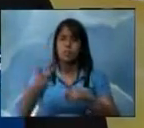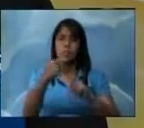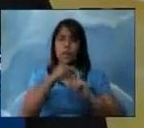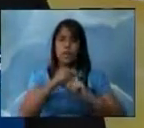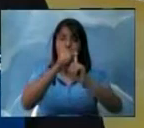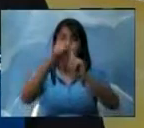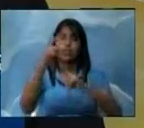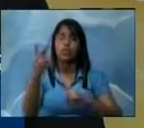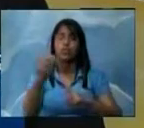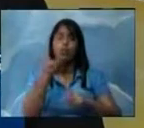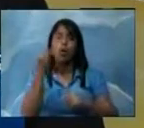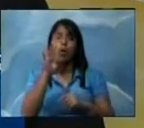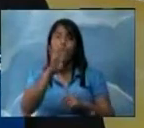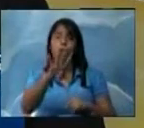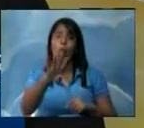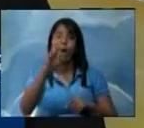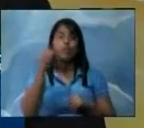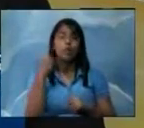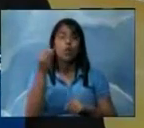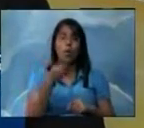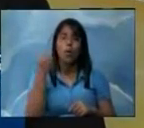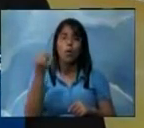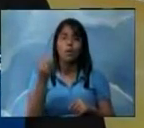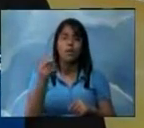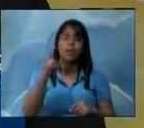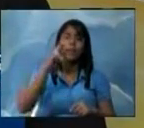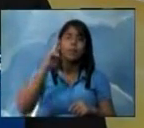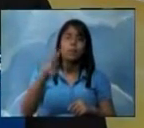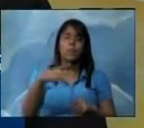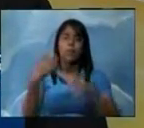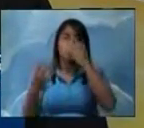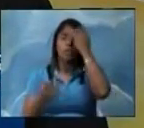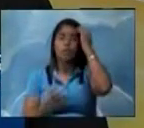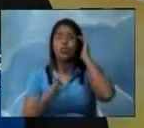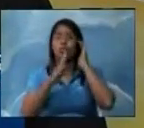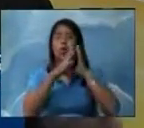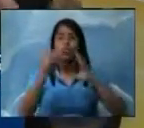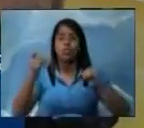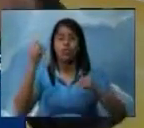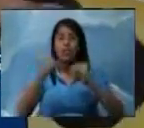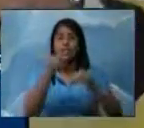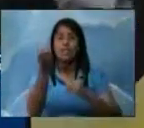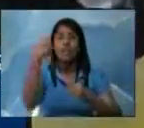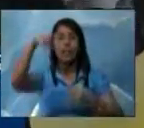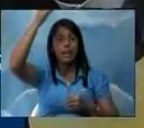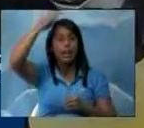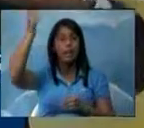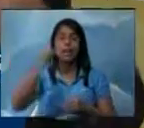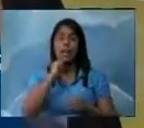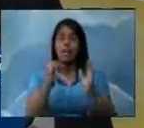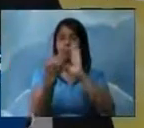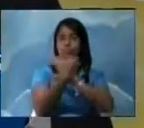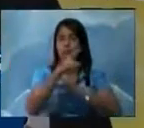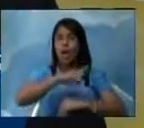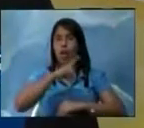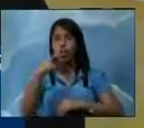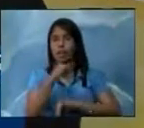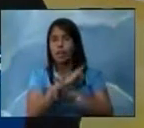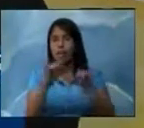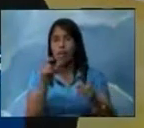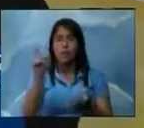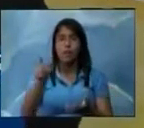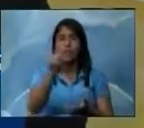y Ananías, Azarías y Misael, vieron que todo lo que hacía el rey era contrario a lo que le